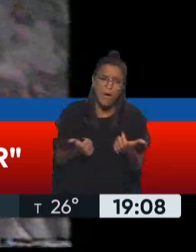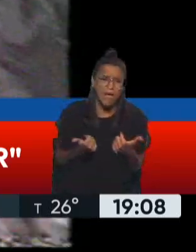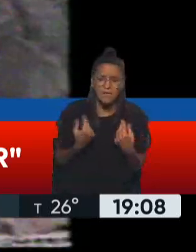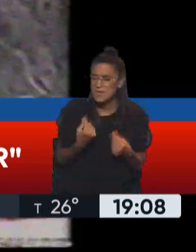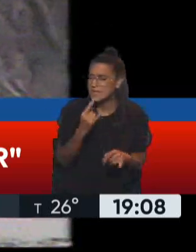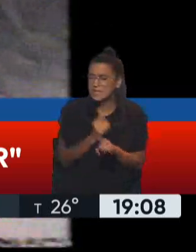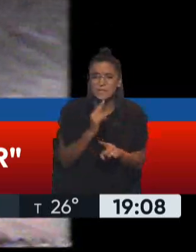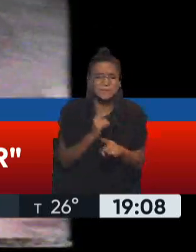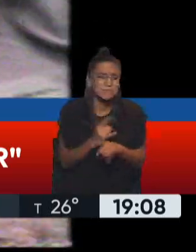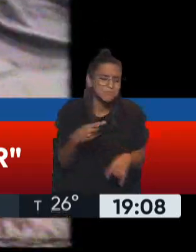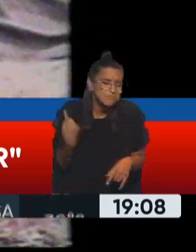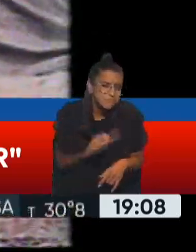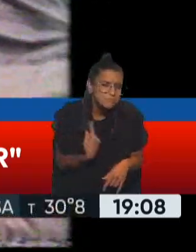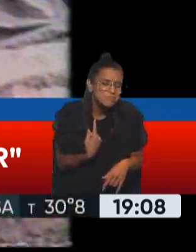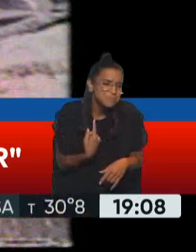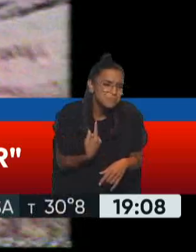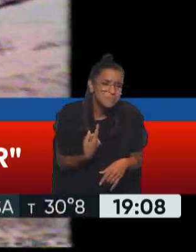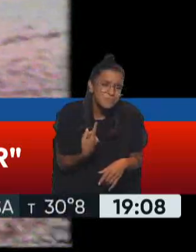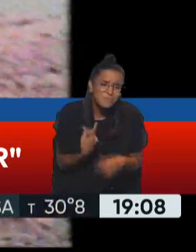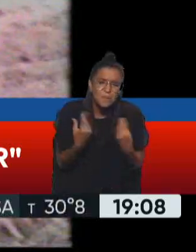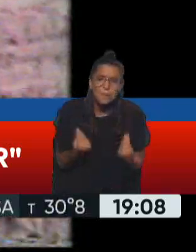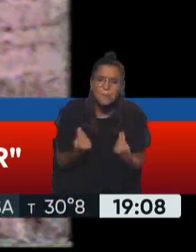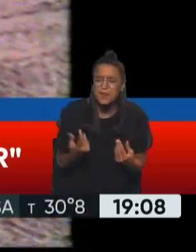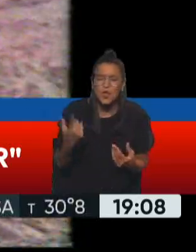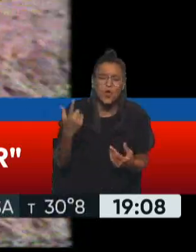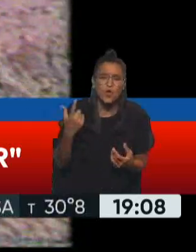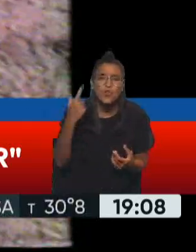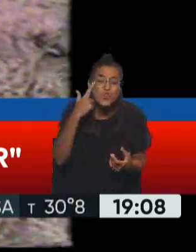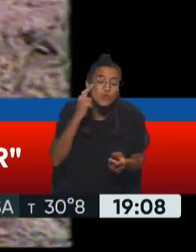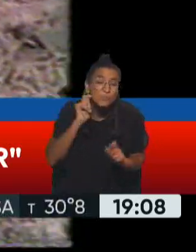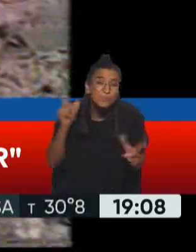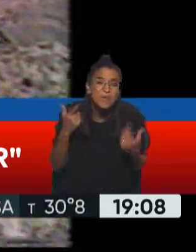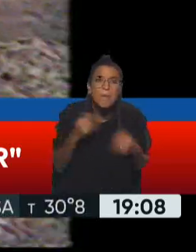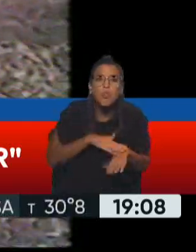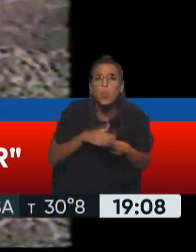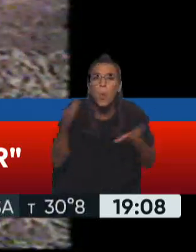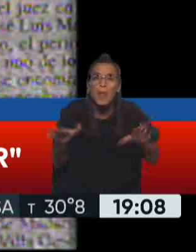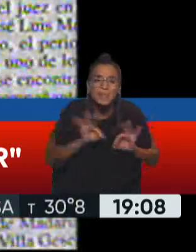impensado siempre, pero absolutamente inimaginable en democracia, ¿no?